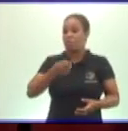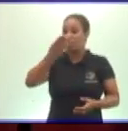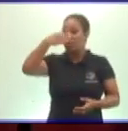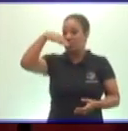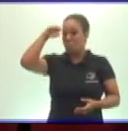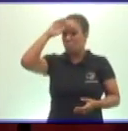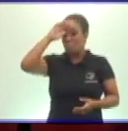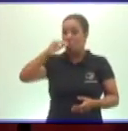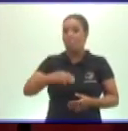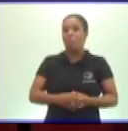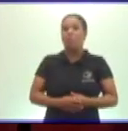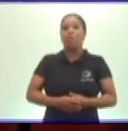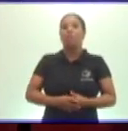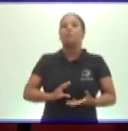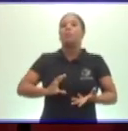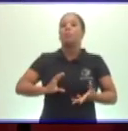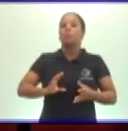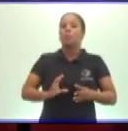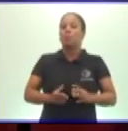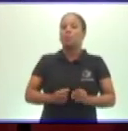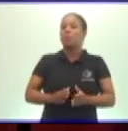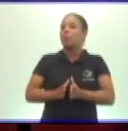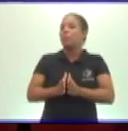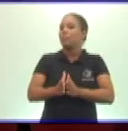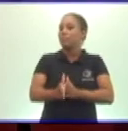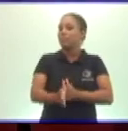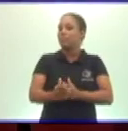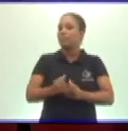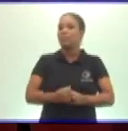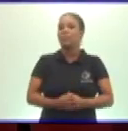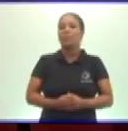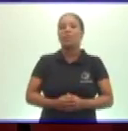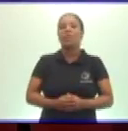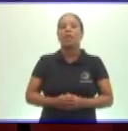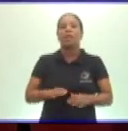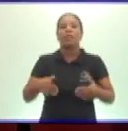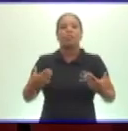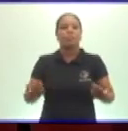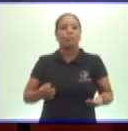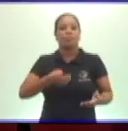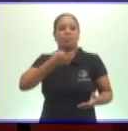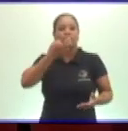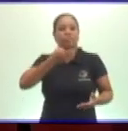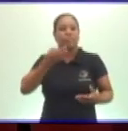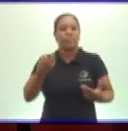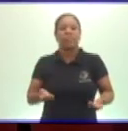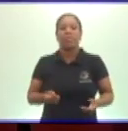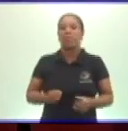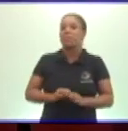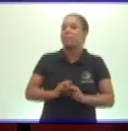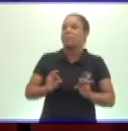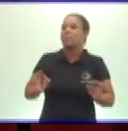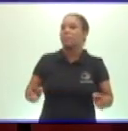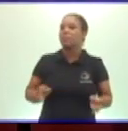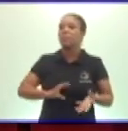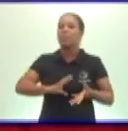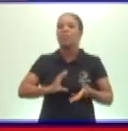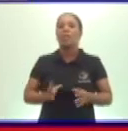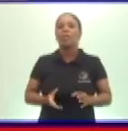sus formas comportamentales en que se expresa y sencillamente la manera en que